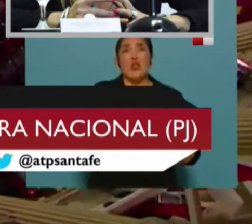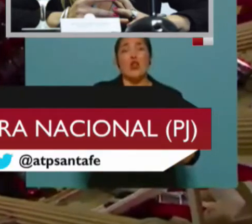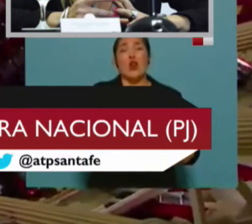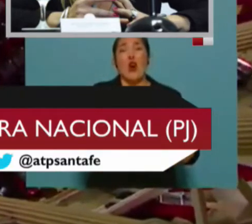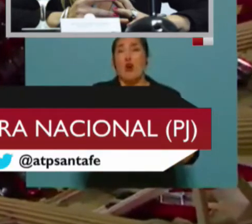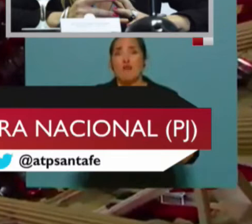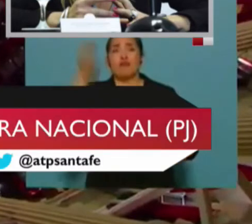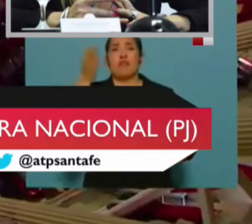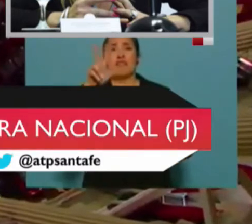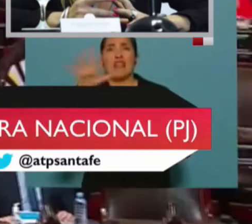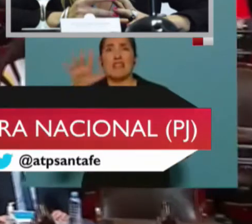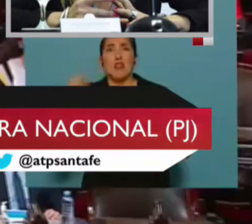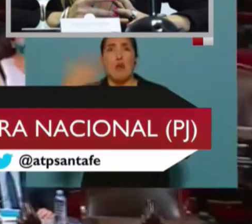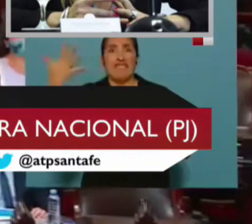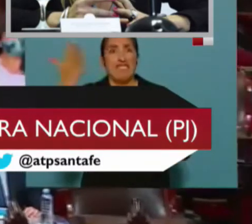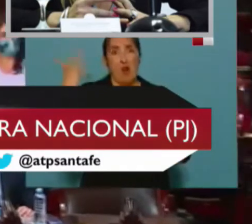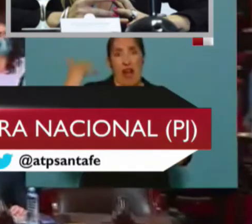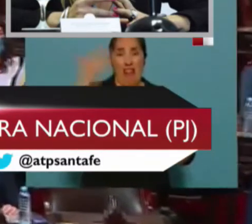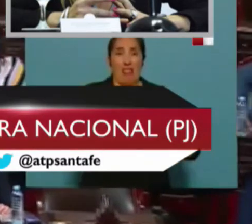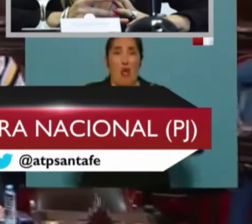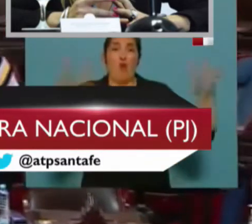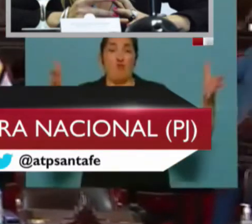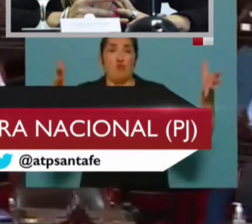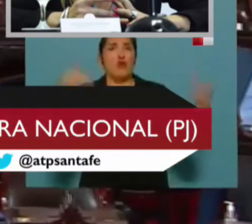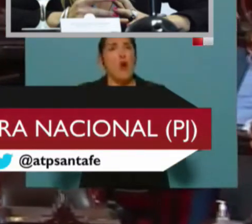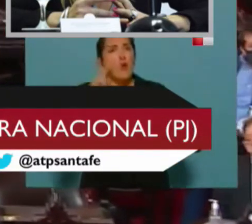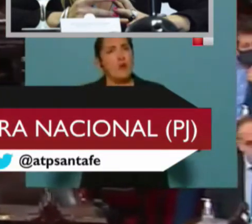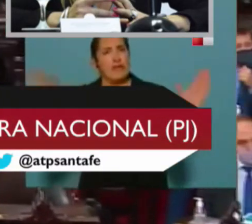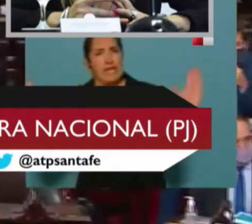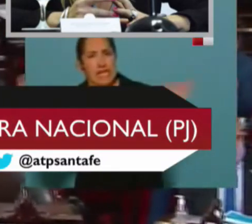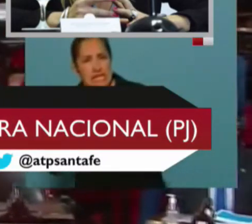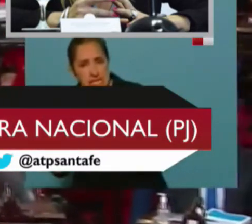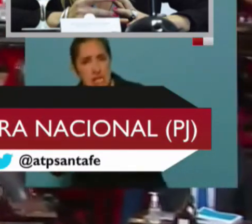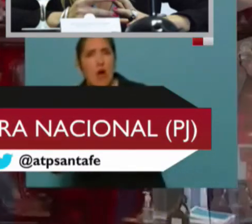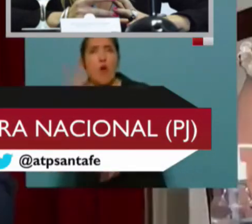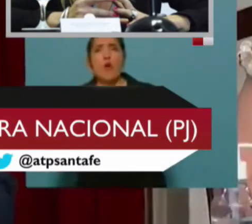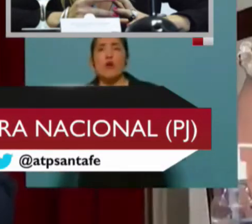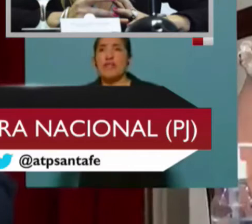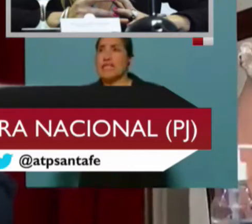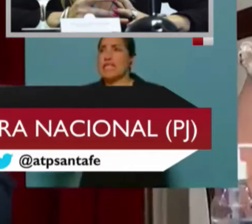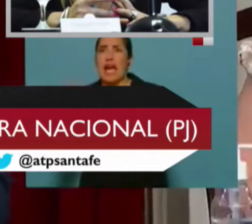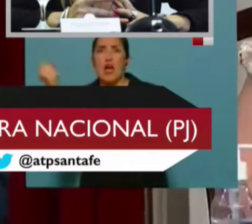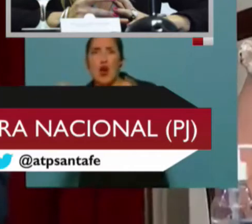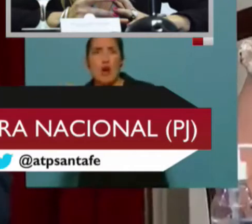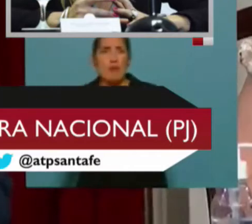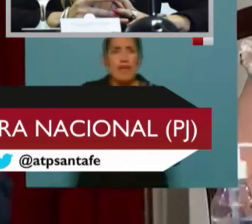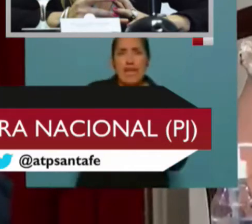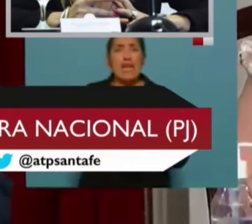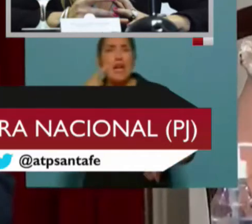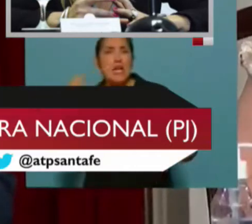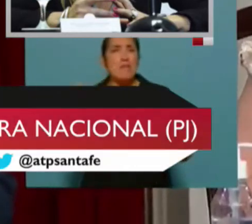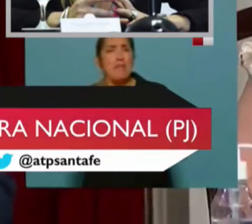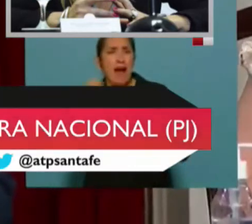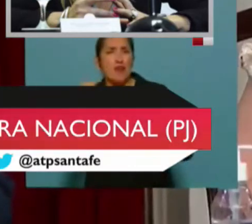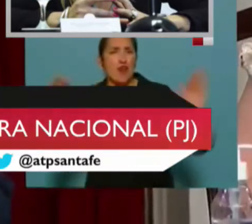punto el Ministerio de Salud y la centralización de los recursos y de los insumos médicos de manera tal de